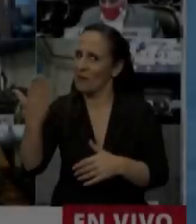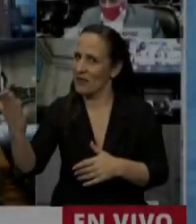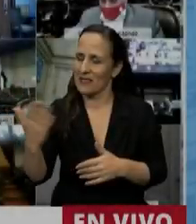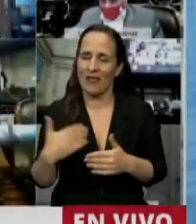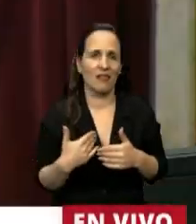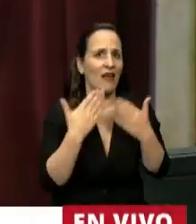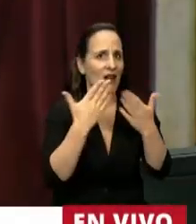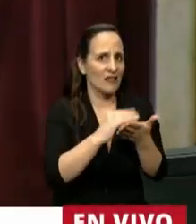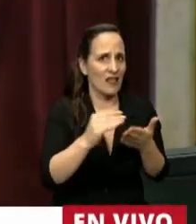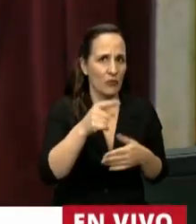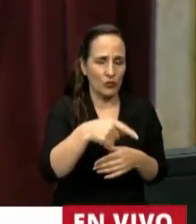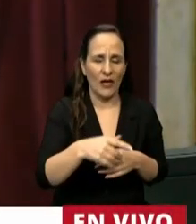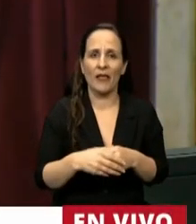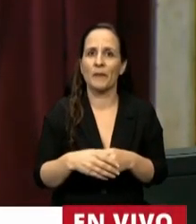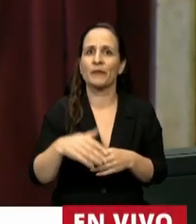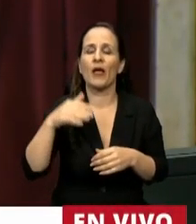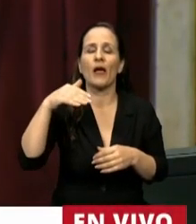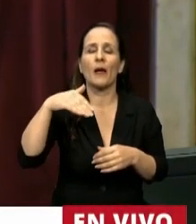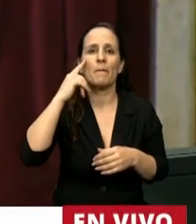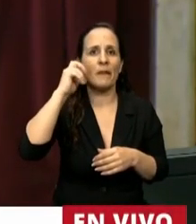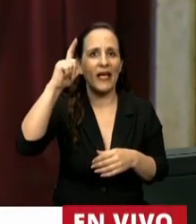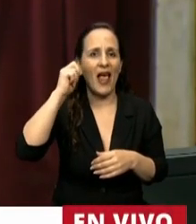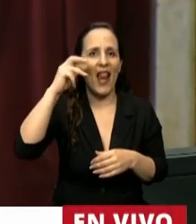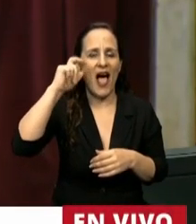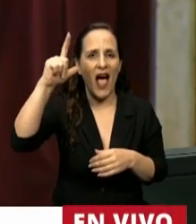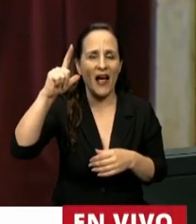y en la palabra del diputado miguel ángel base